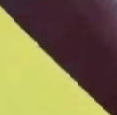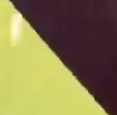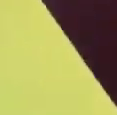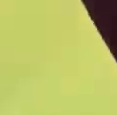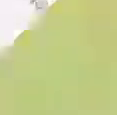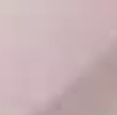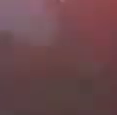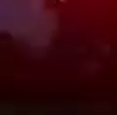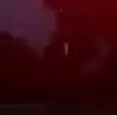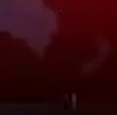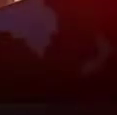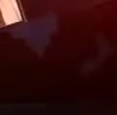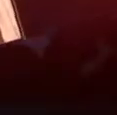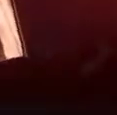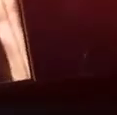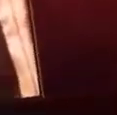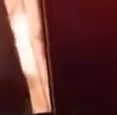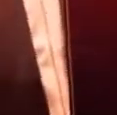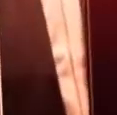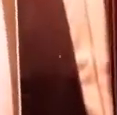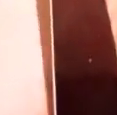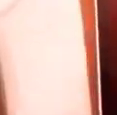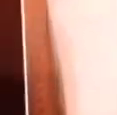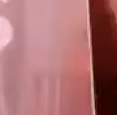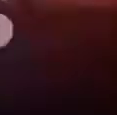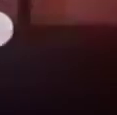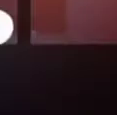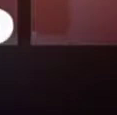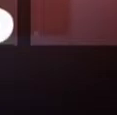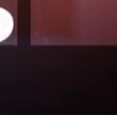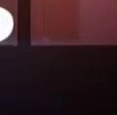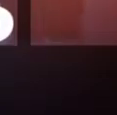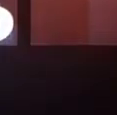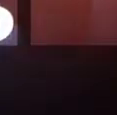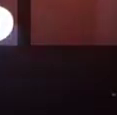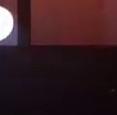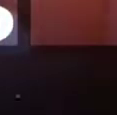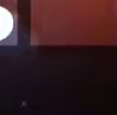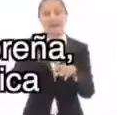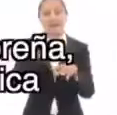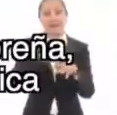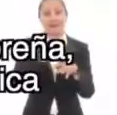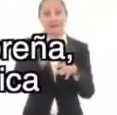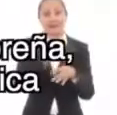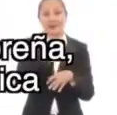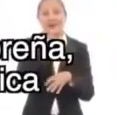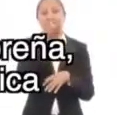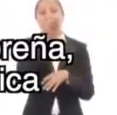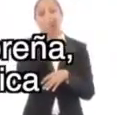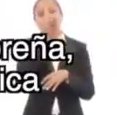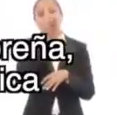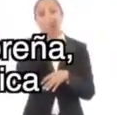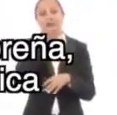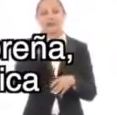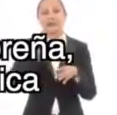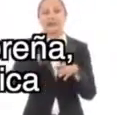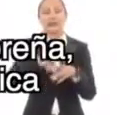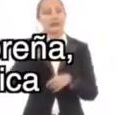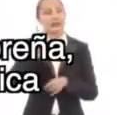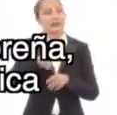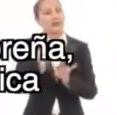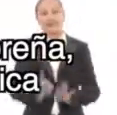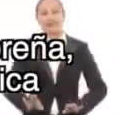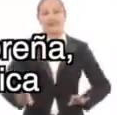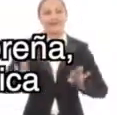Rumbo a las elecciones 2018. Elecciones. Noticieros Teleurbán. En Tamaulipas, José Antonio Meade